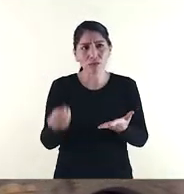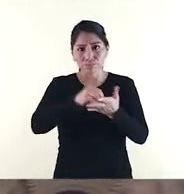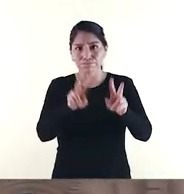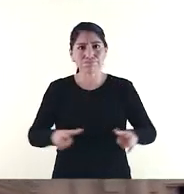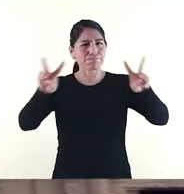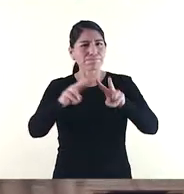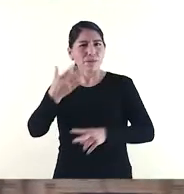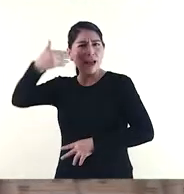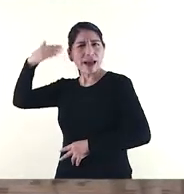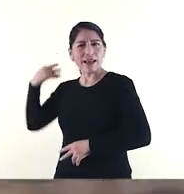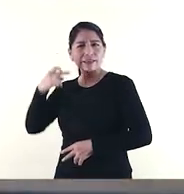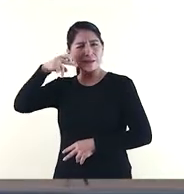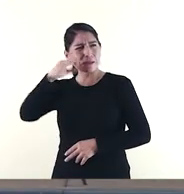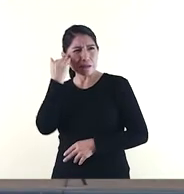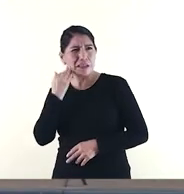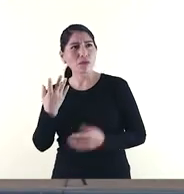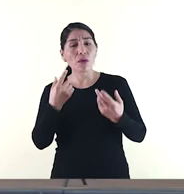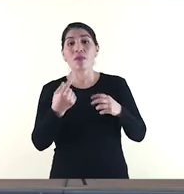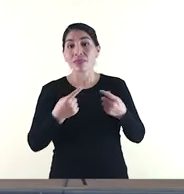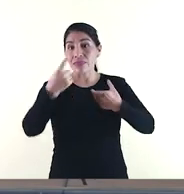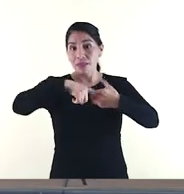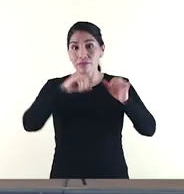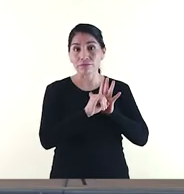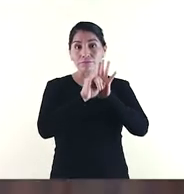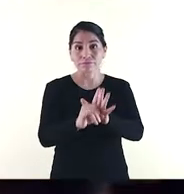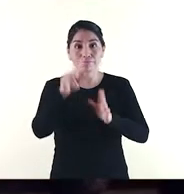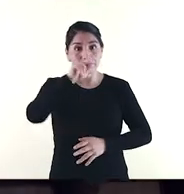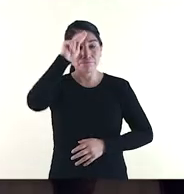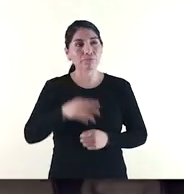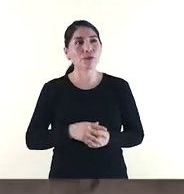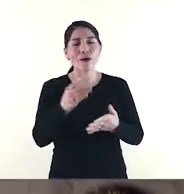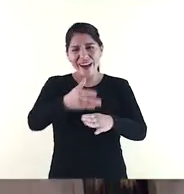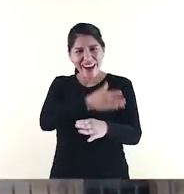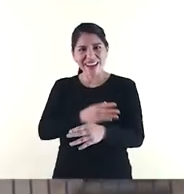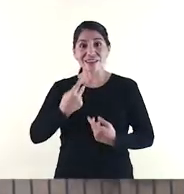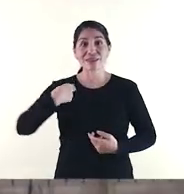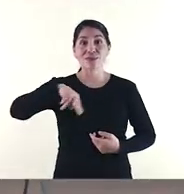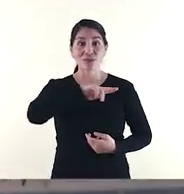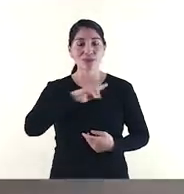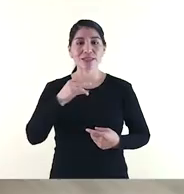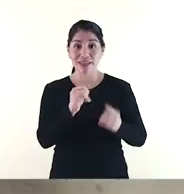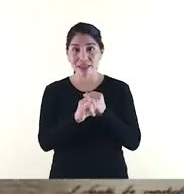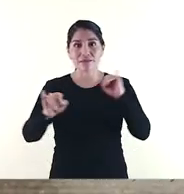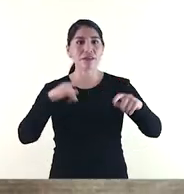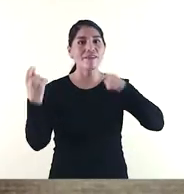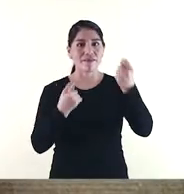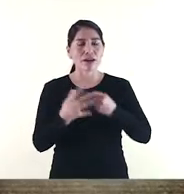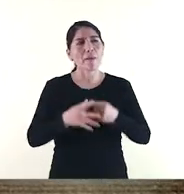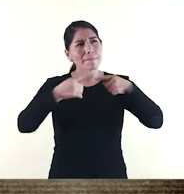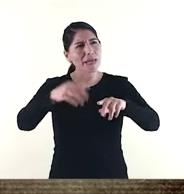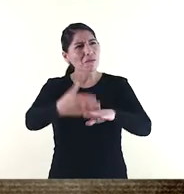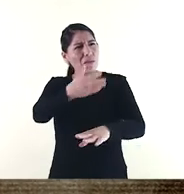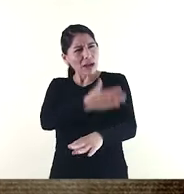influencia hispánica dentro de la identidad peruana. Y esto a unos años de celebrado el centenario de nuestra independencia. Aunque en realidad